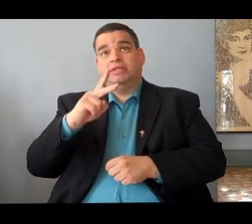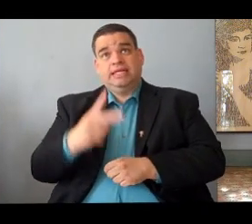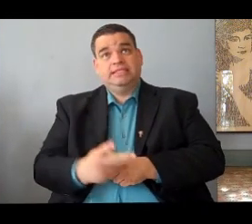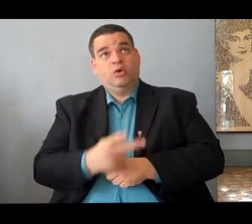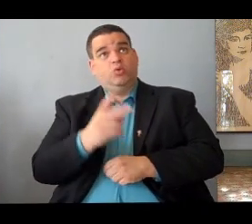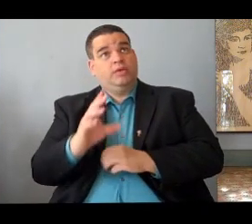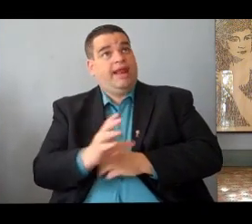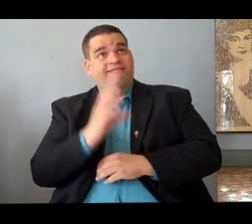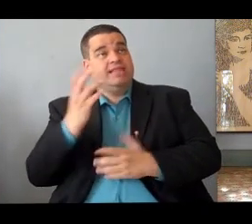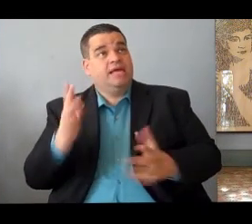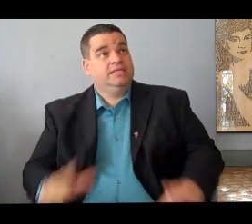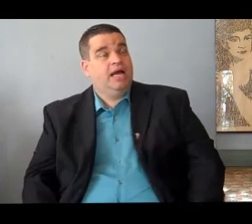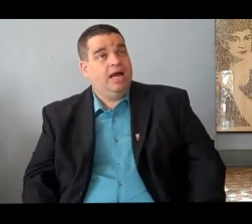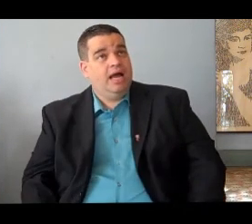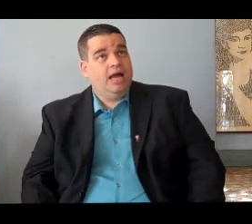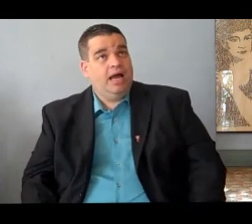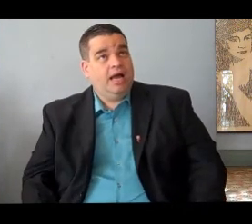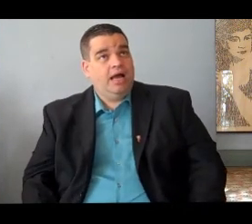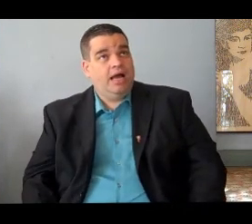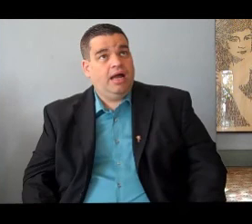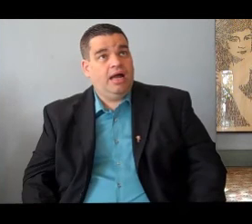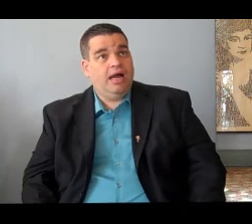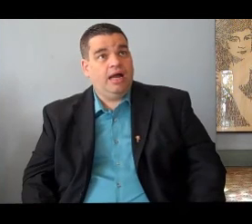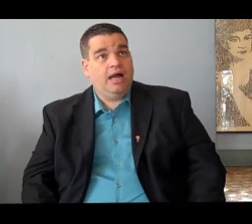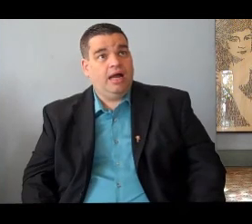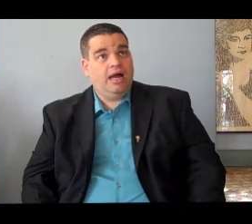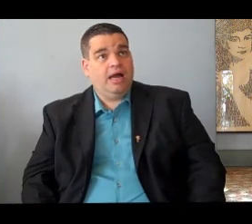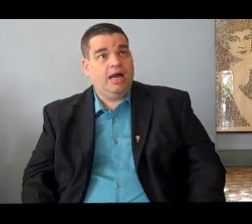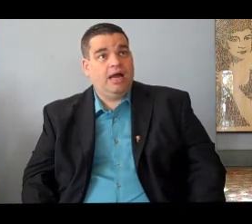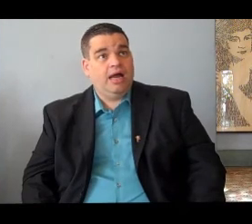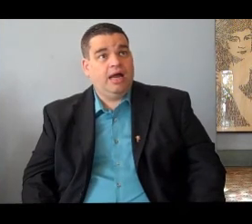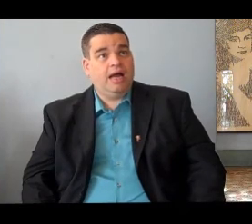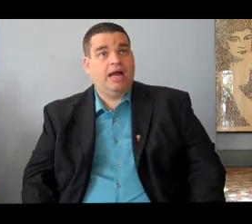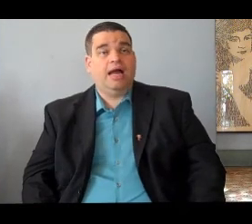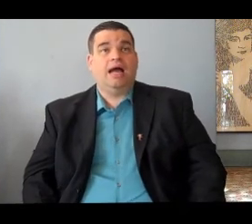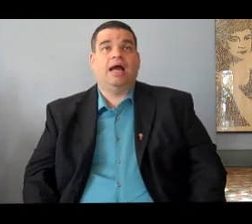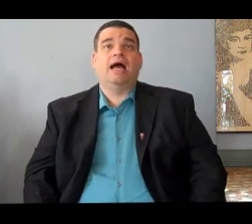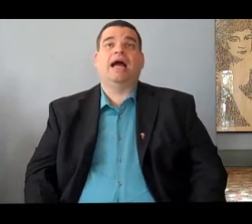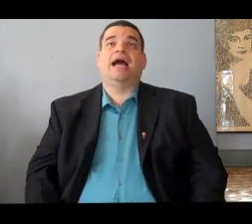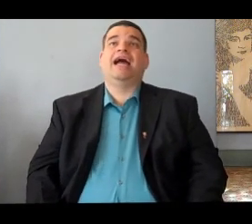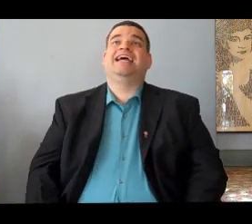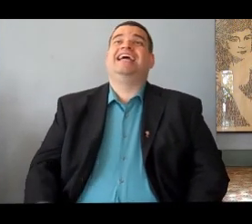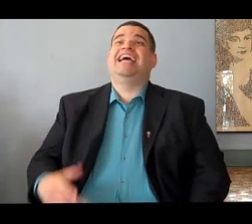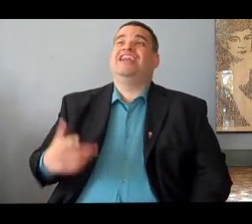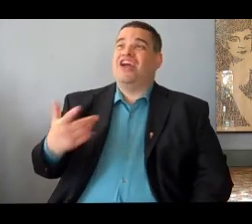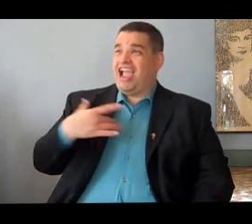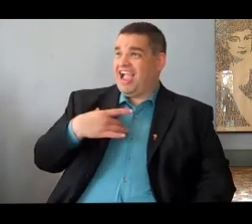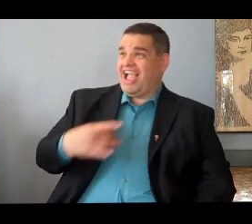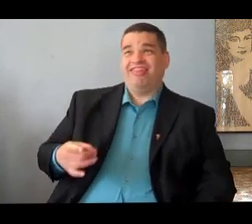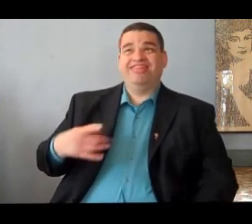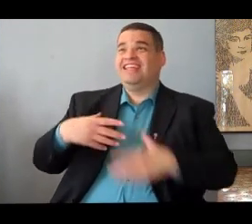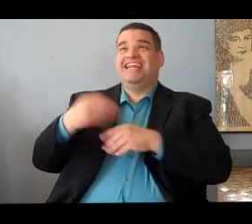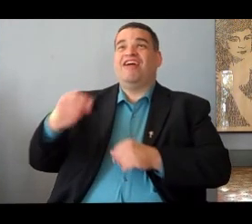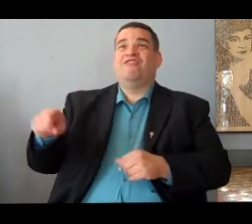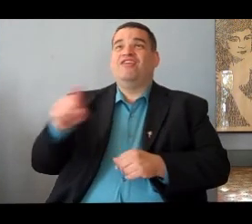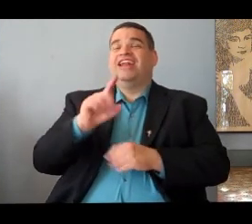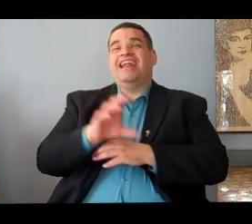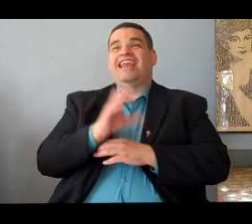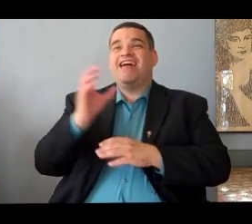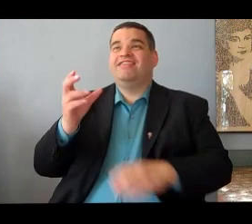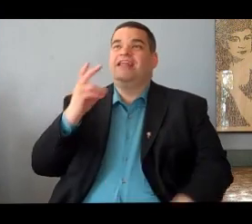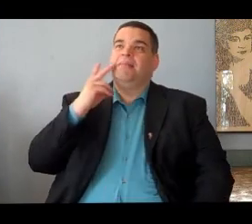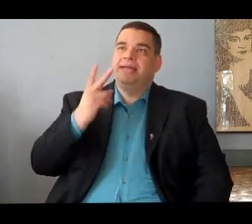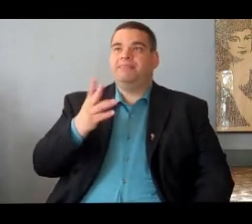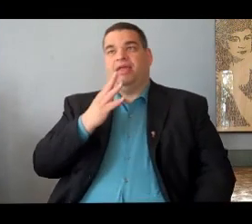Navidad. Oye, sí, oficialmente. Mira qué lindo. De Alengo. Sí, verdad. Nos gusta coger la calle en Navidades. Pero mira, ¿sabes qué? Hablando